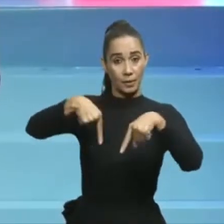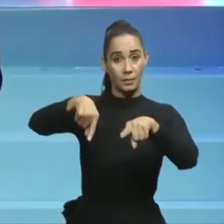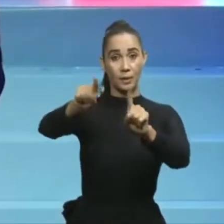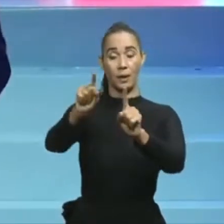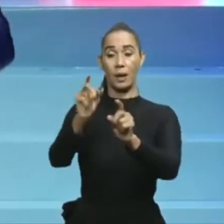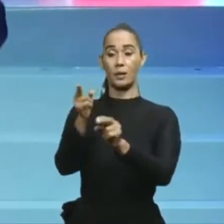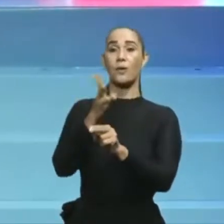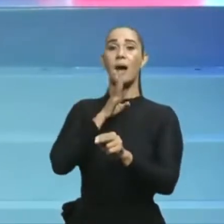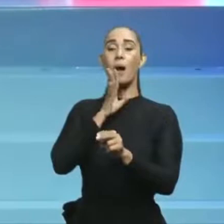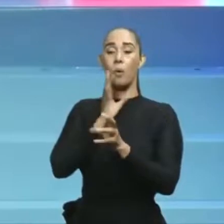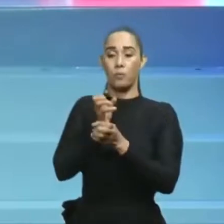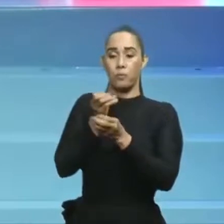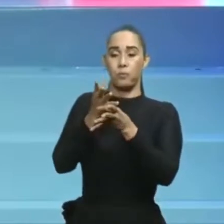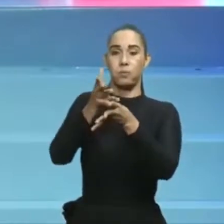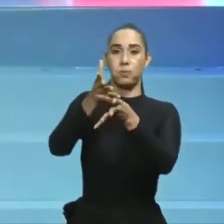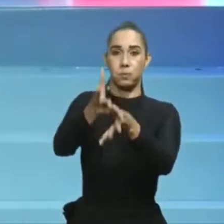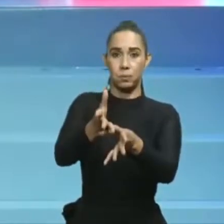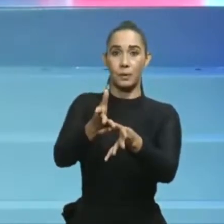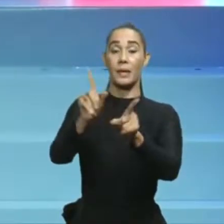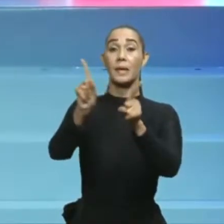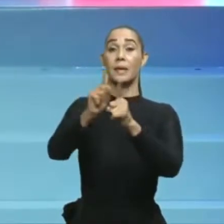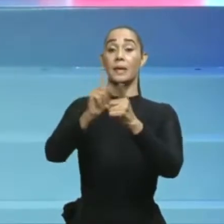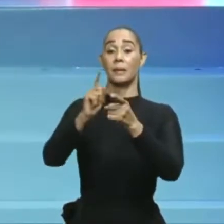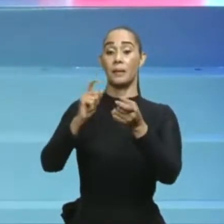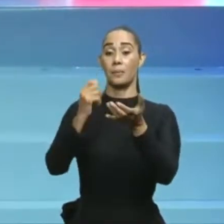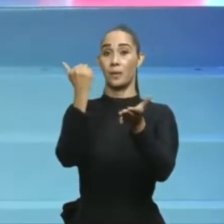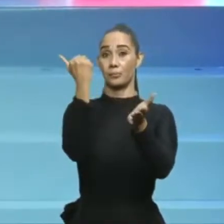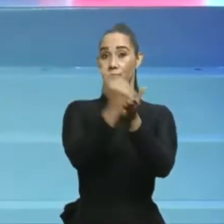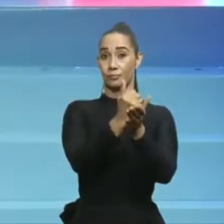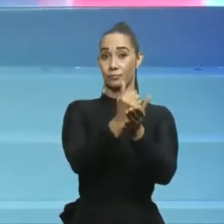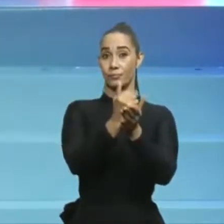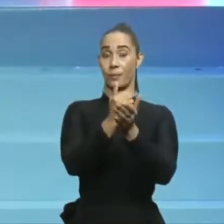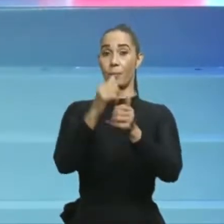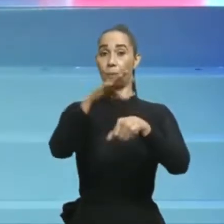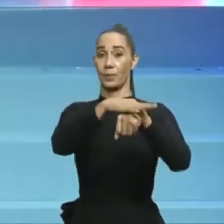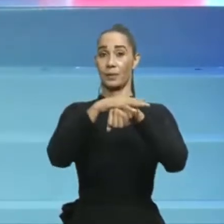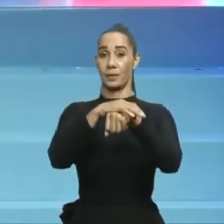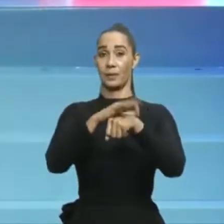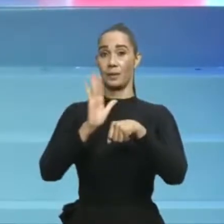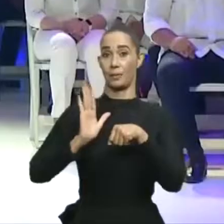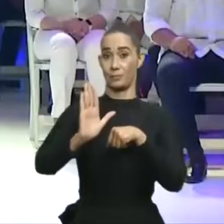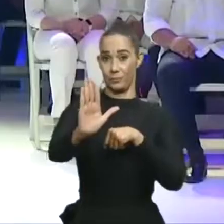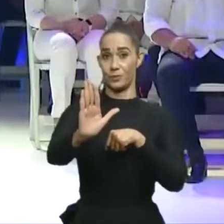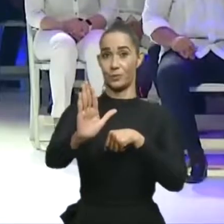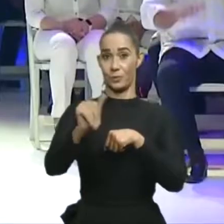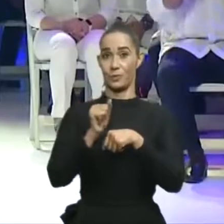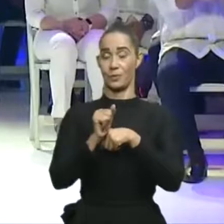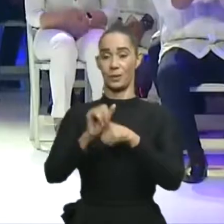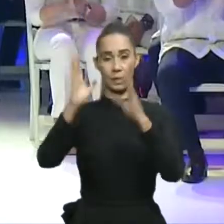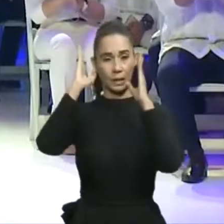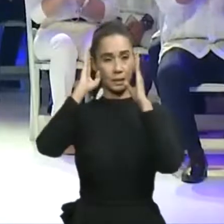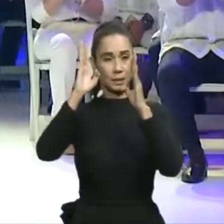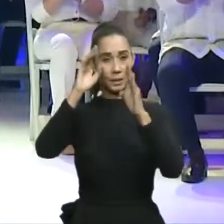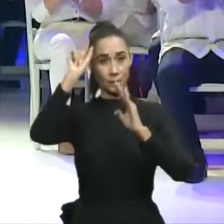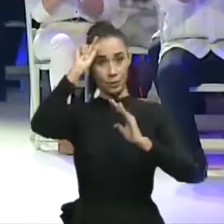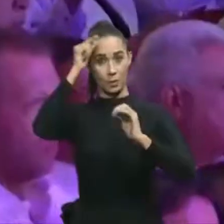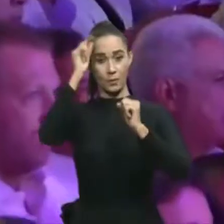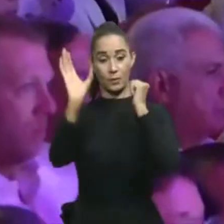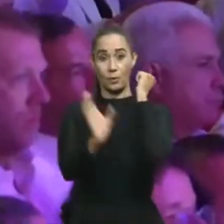y el programa de titulación de tierra como parte de la atención que nuestro gobierno está poniendo en el campo lumínica